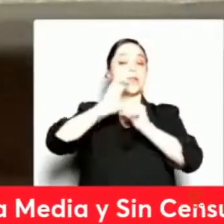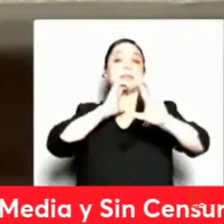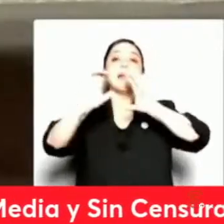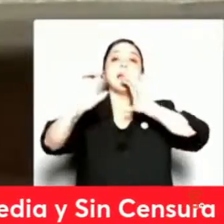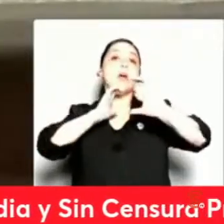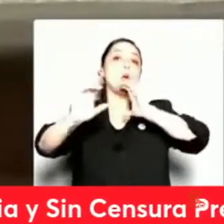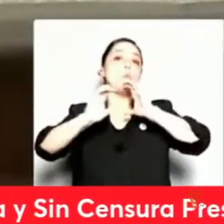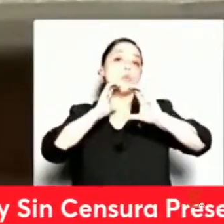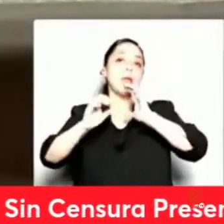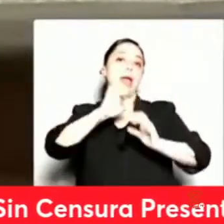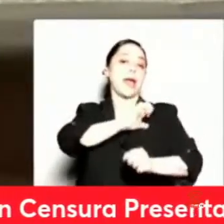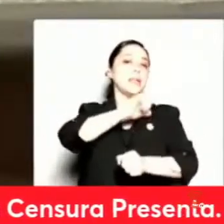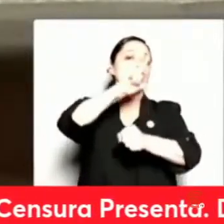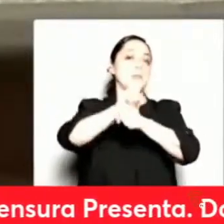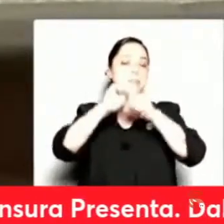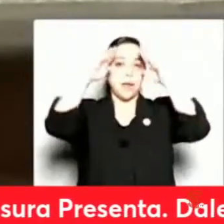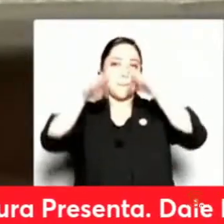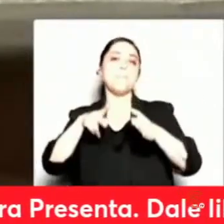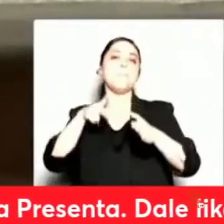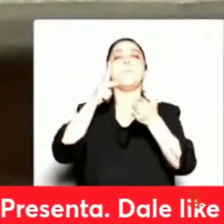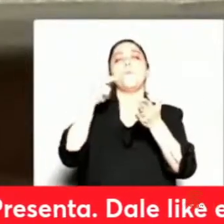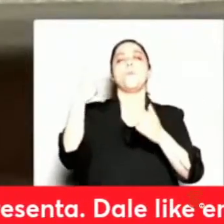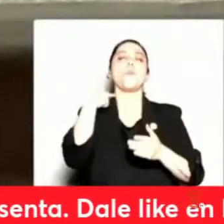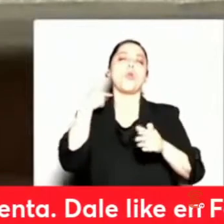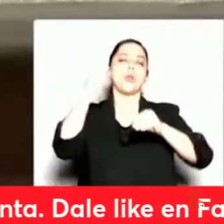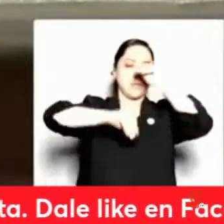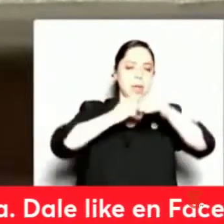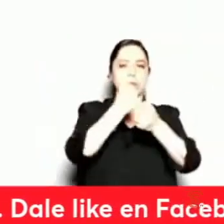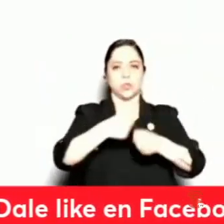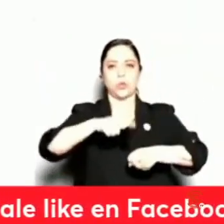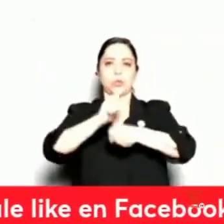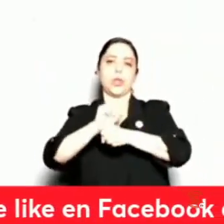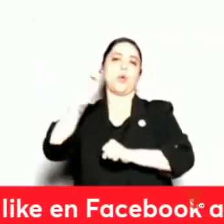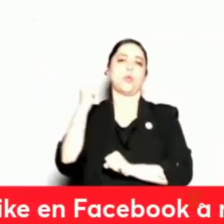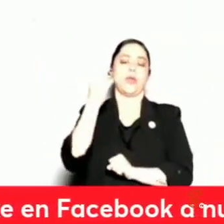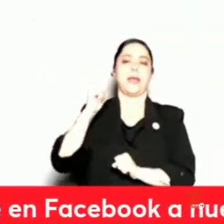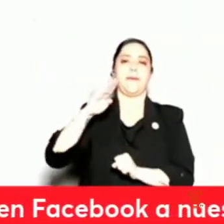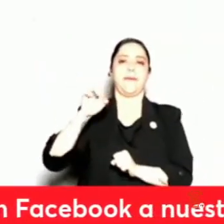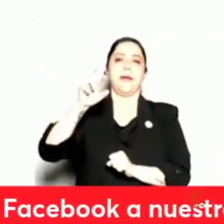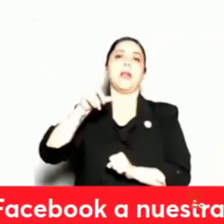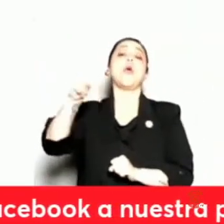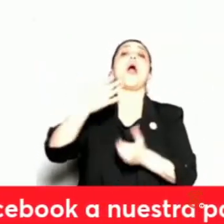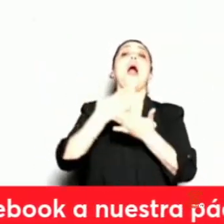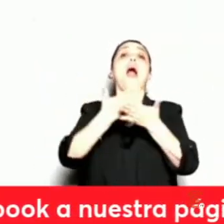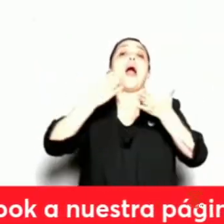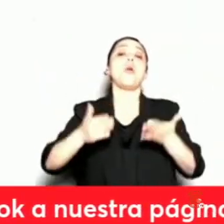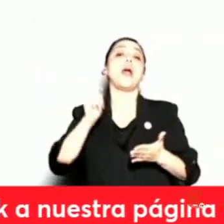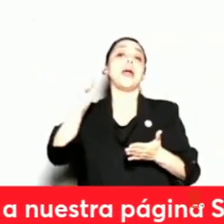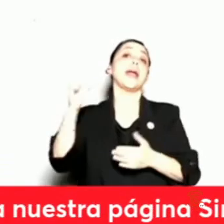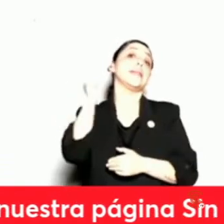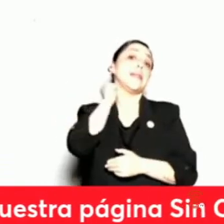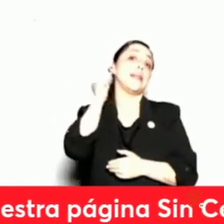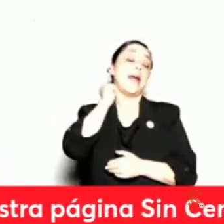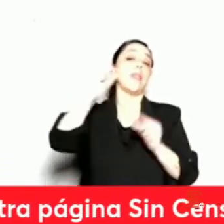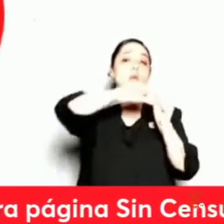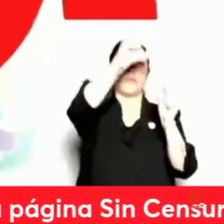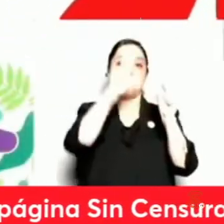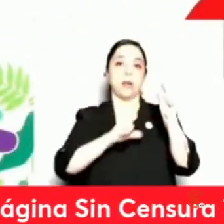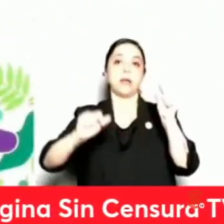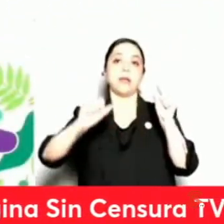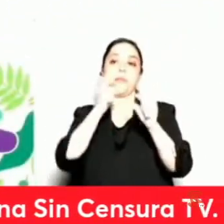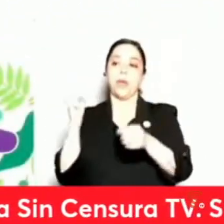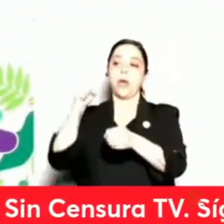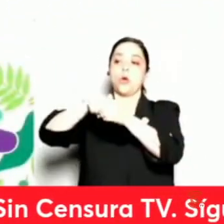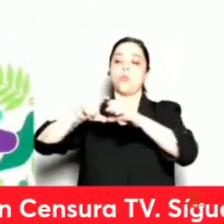Comunicación con especialidad en Políticas Sociales por la Universidad Iberoamericana. Actualmente es senador de la República y vocero del Grupo